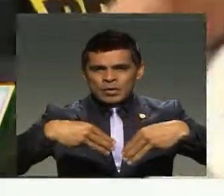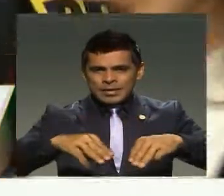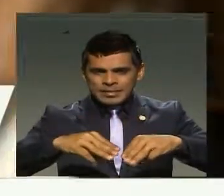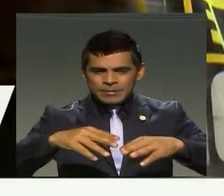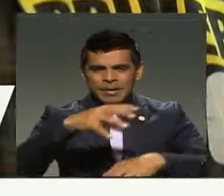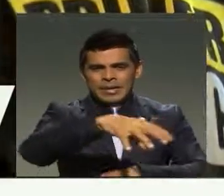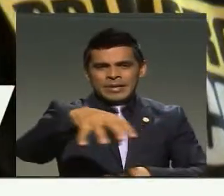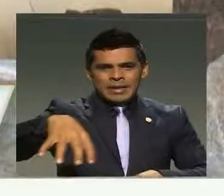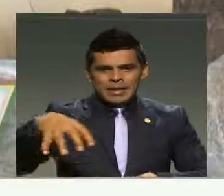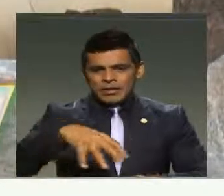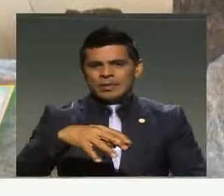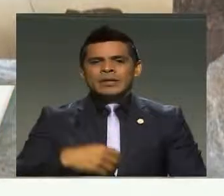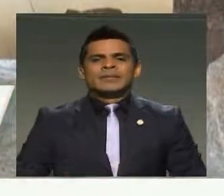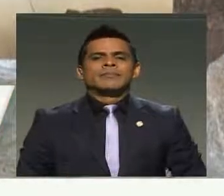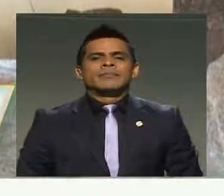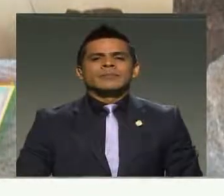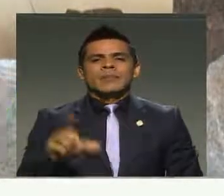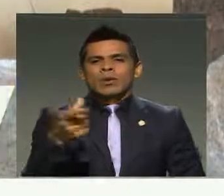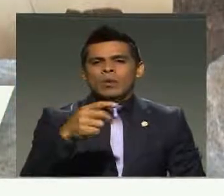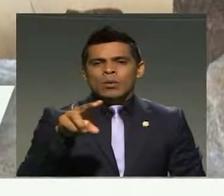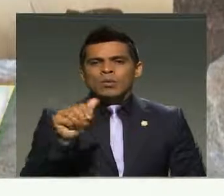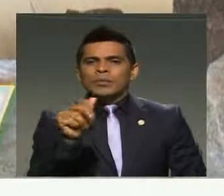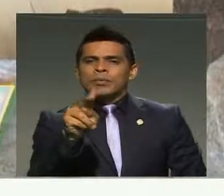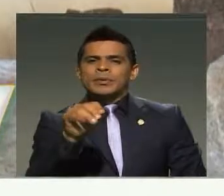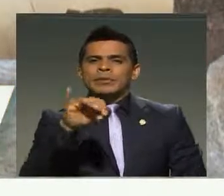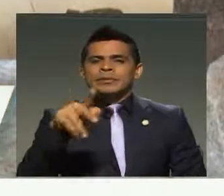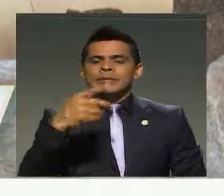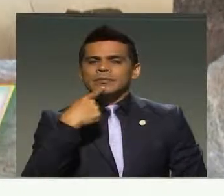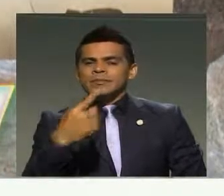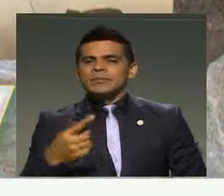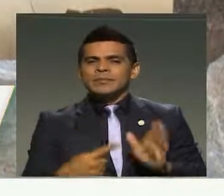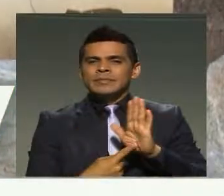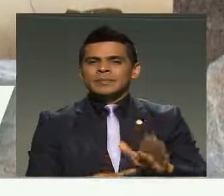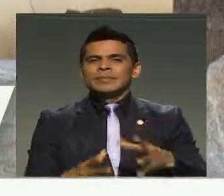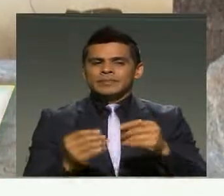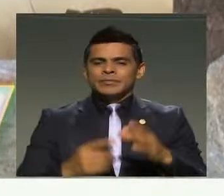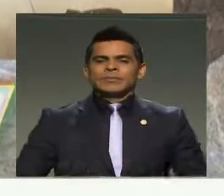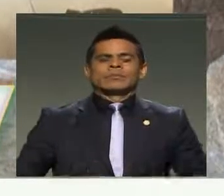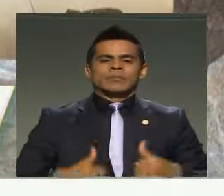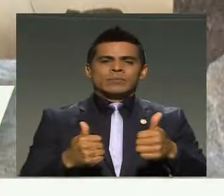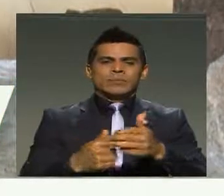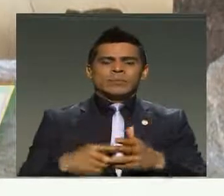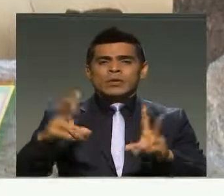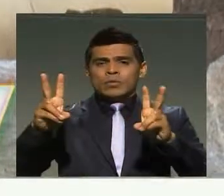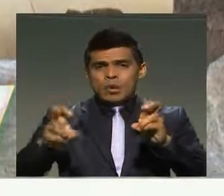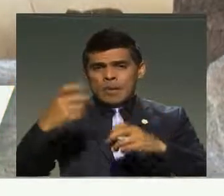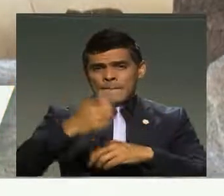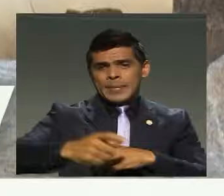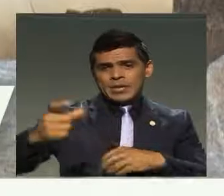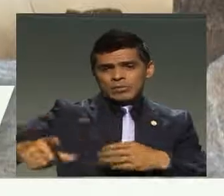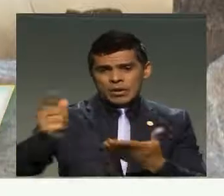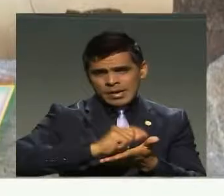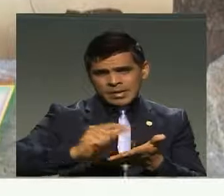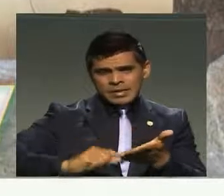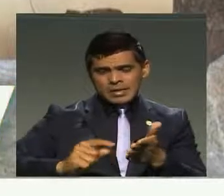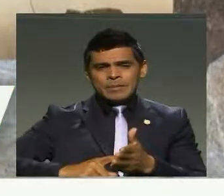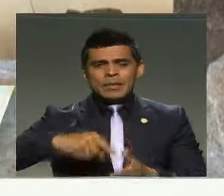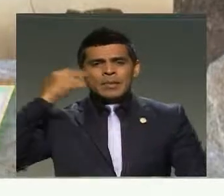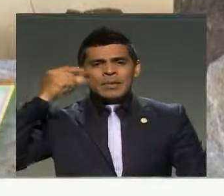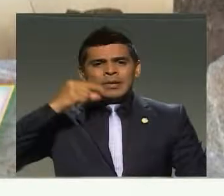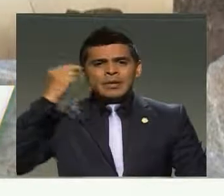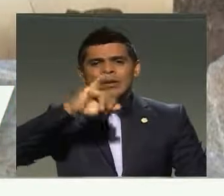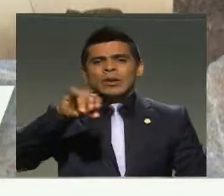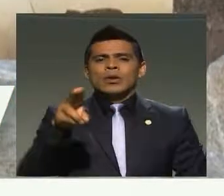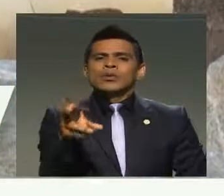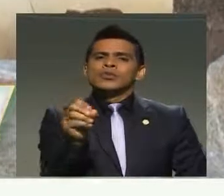y regionales. Guanipa realizó dichas declaraciones durante la incorporación de nuevos miembros al partido de la Tolda Amarilla, Joana